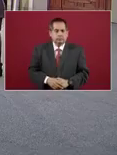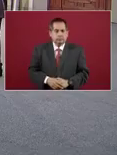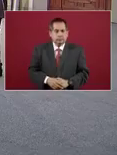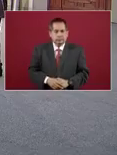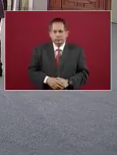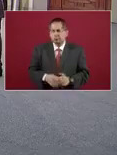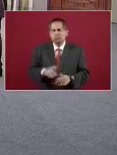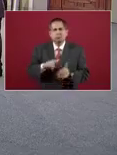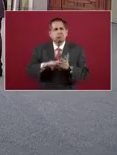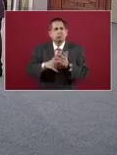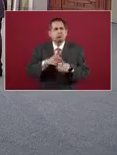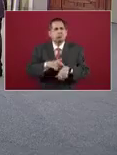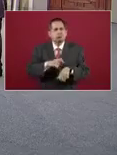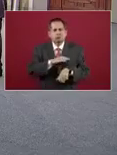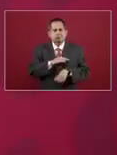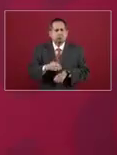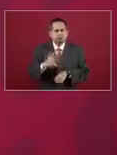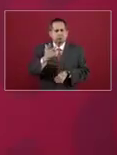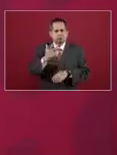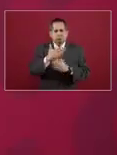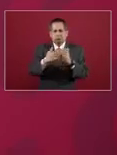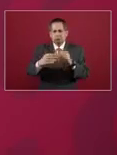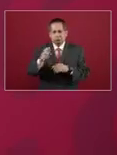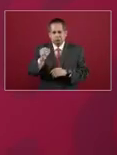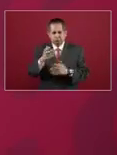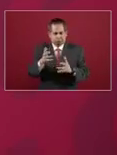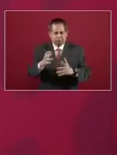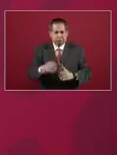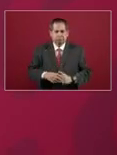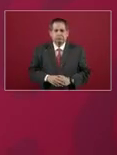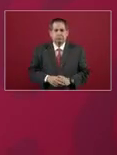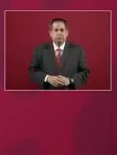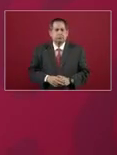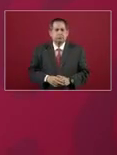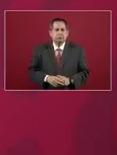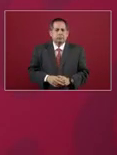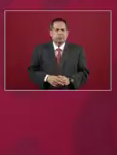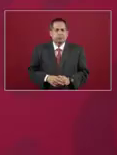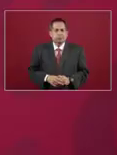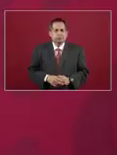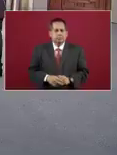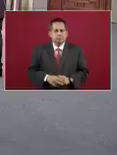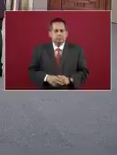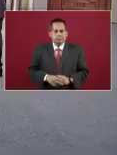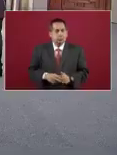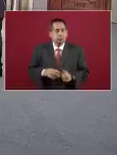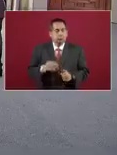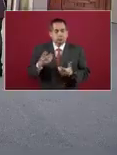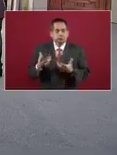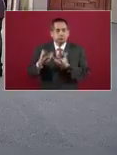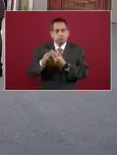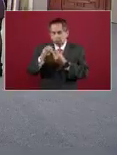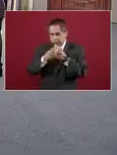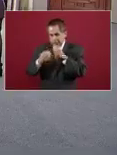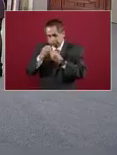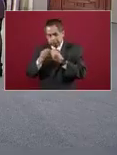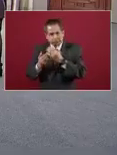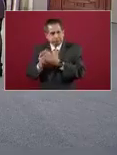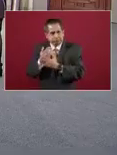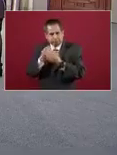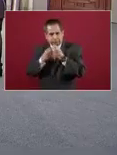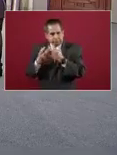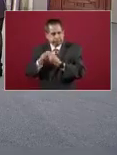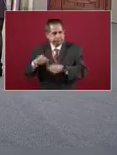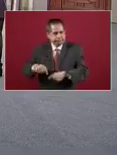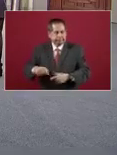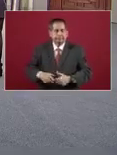Como a las 8:30 o 9. Tempranito van a desayunar. Vamos a desayunar. ¿Va a ser una relación con la